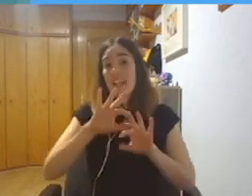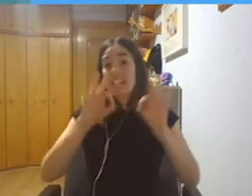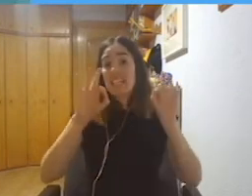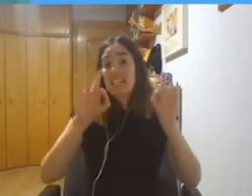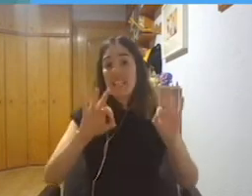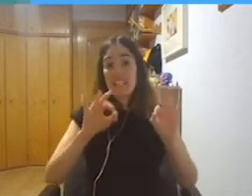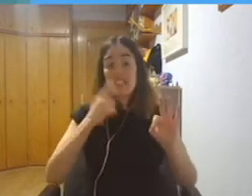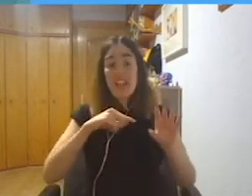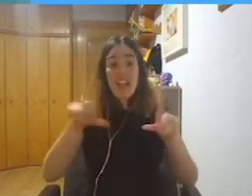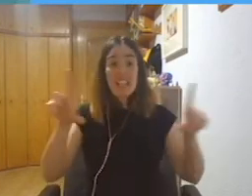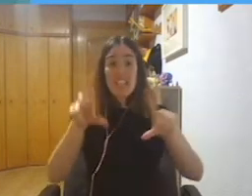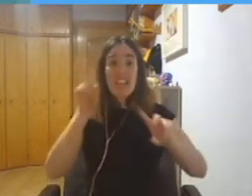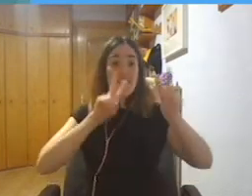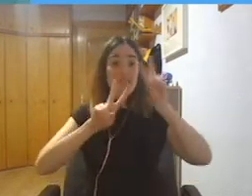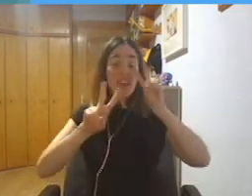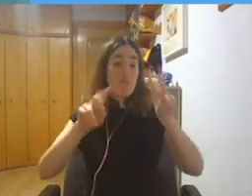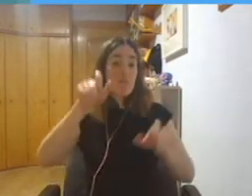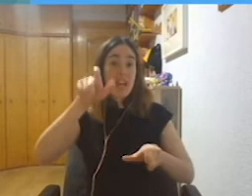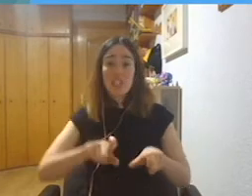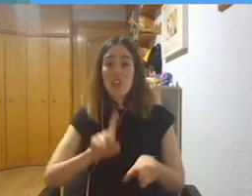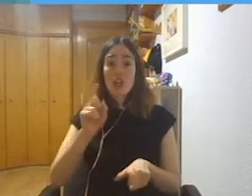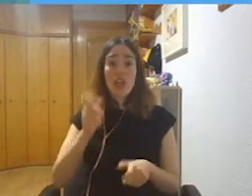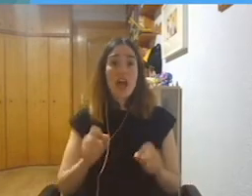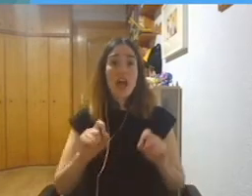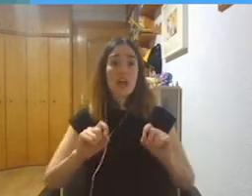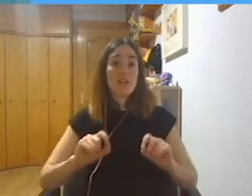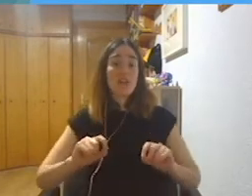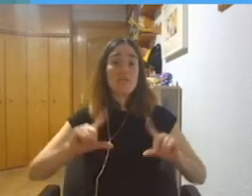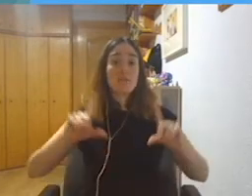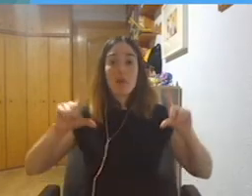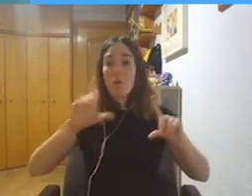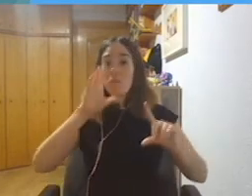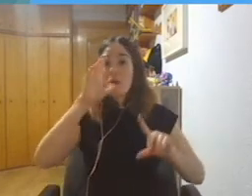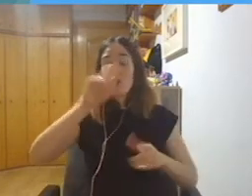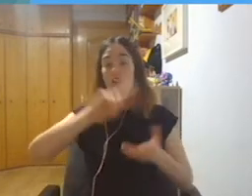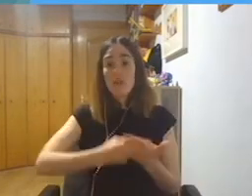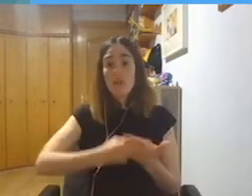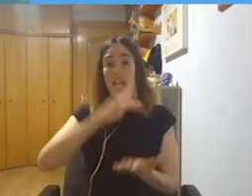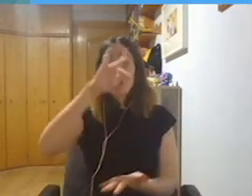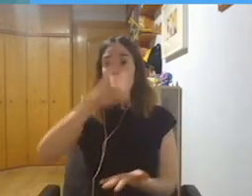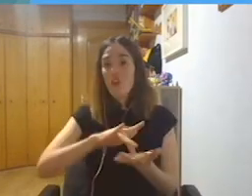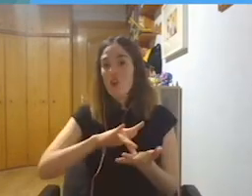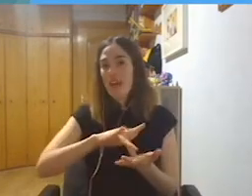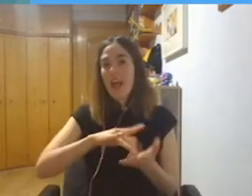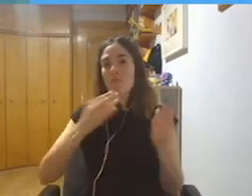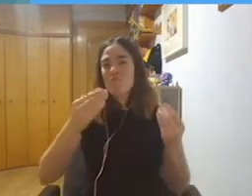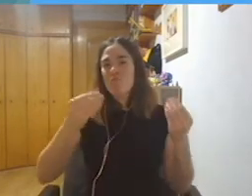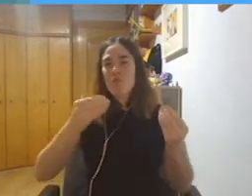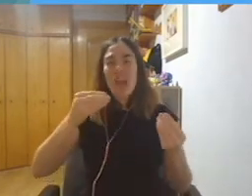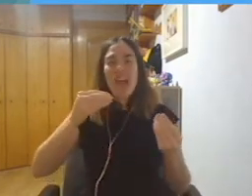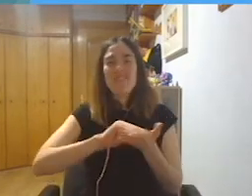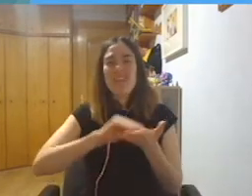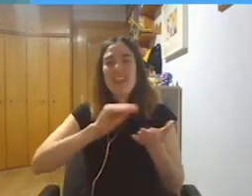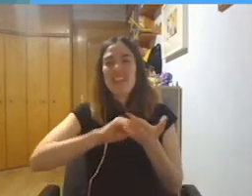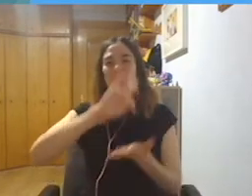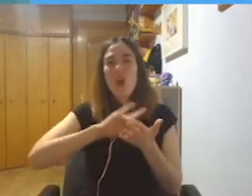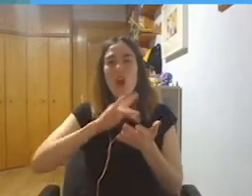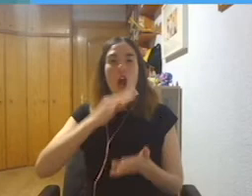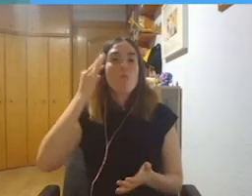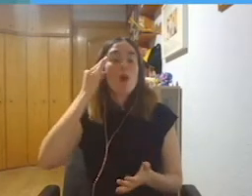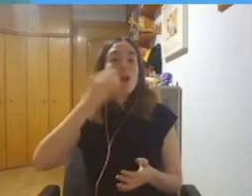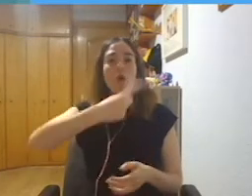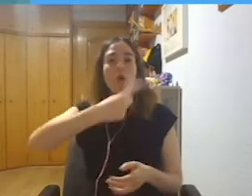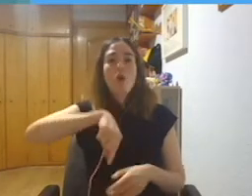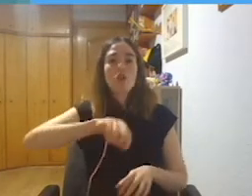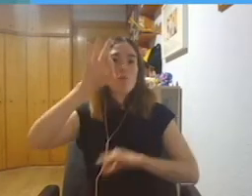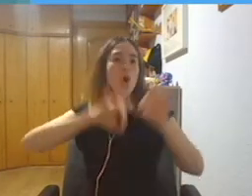si ves la tele, cualquiera que pueda encender la tele, cuando sale una persona intérprete, muchas veces son mujeres. A lo mejor no os